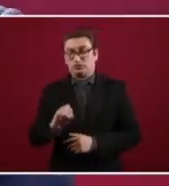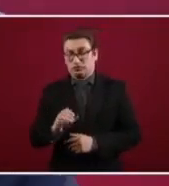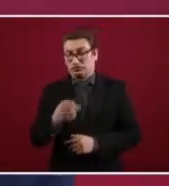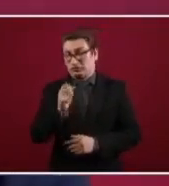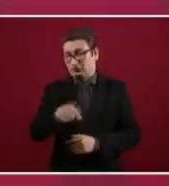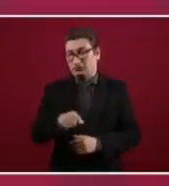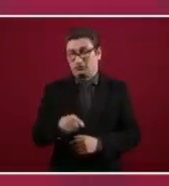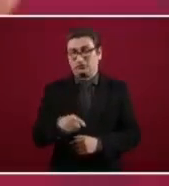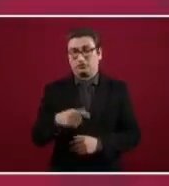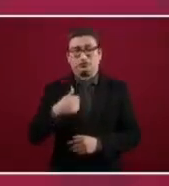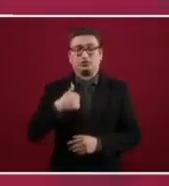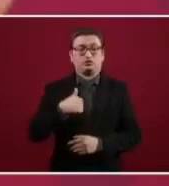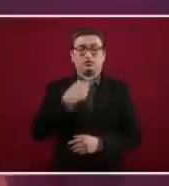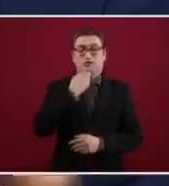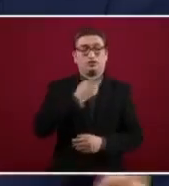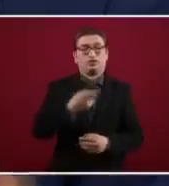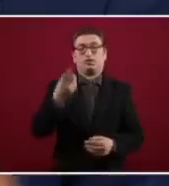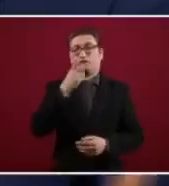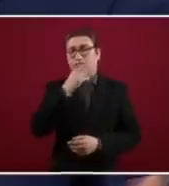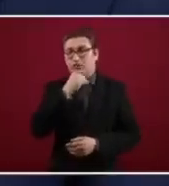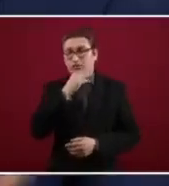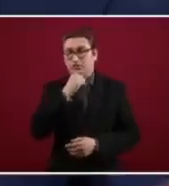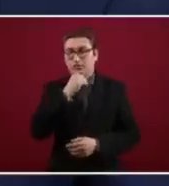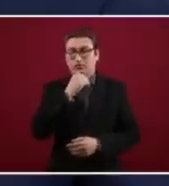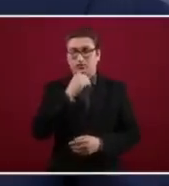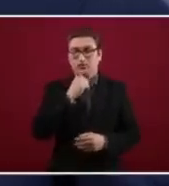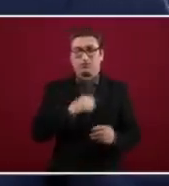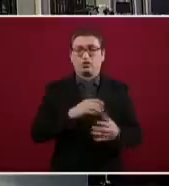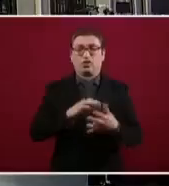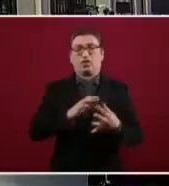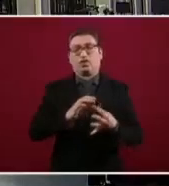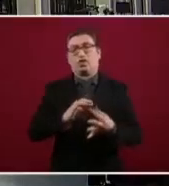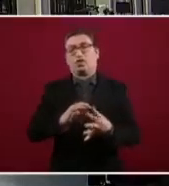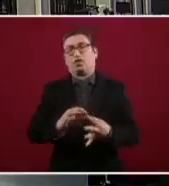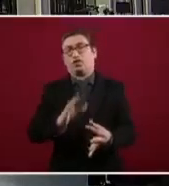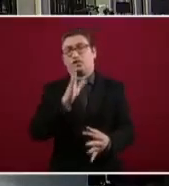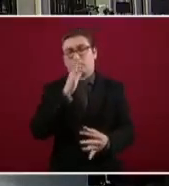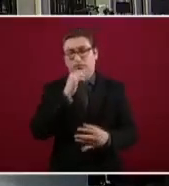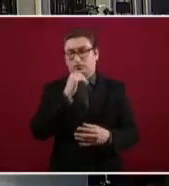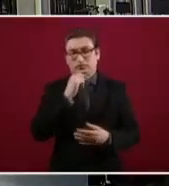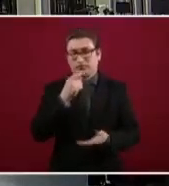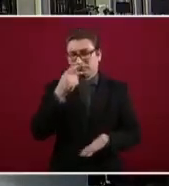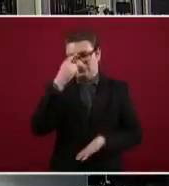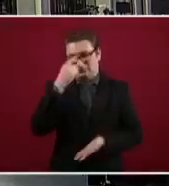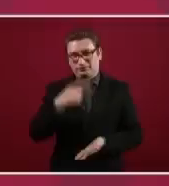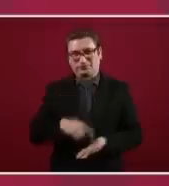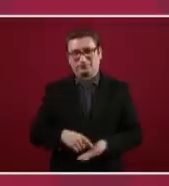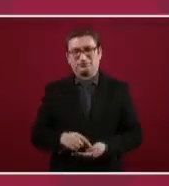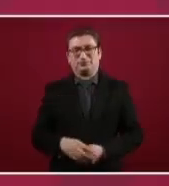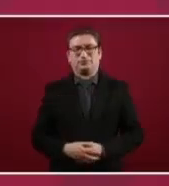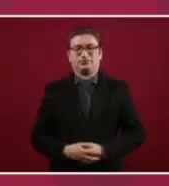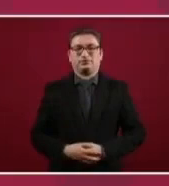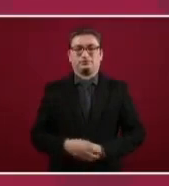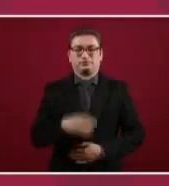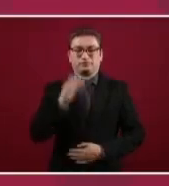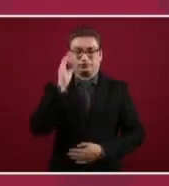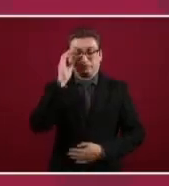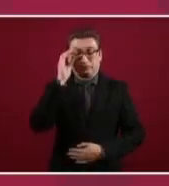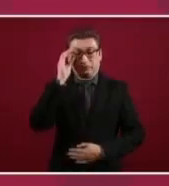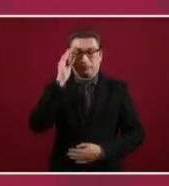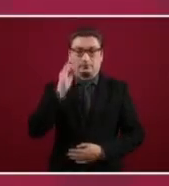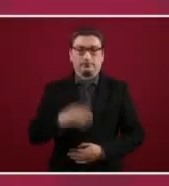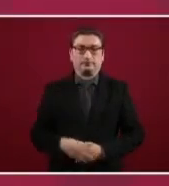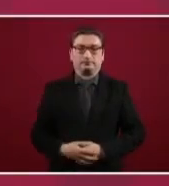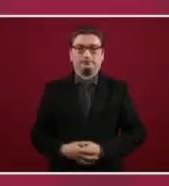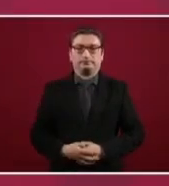no puedo hablar aquí tanto no crean parece